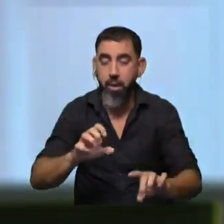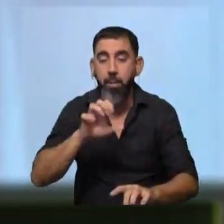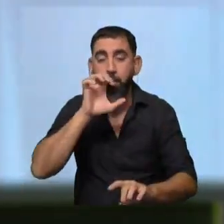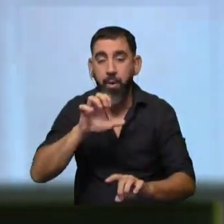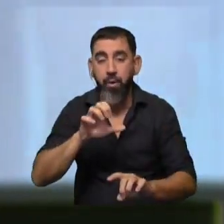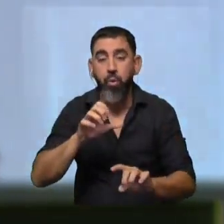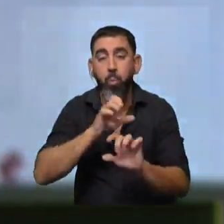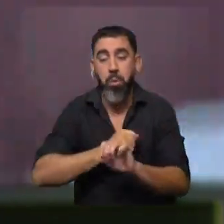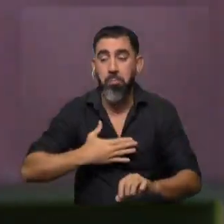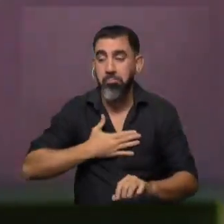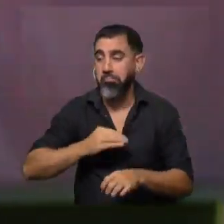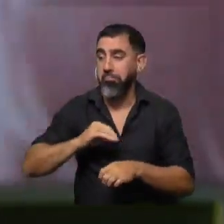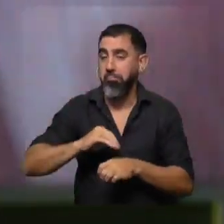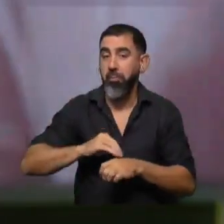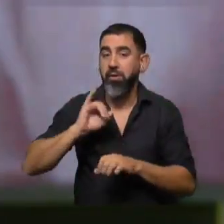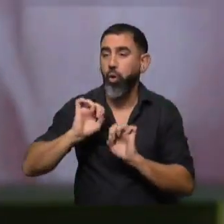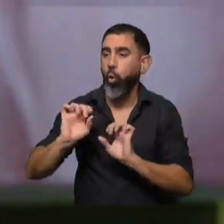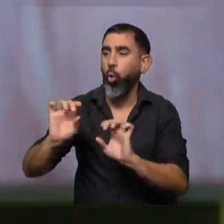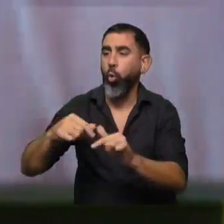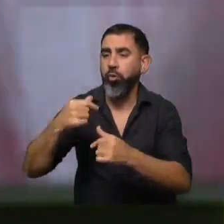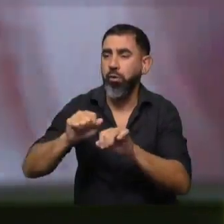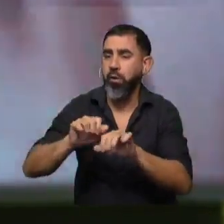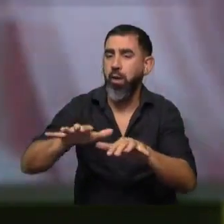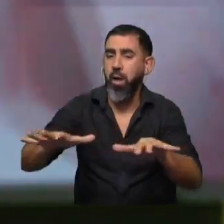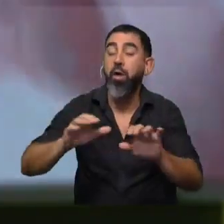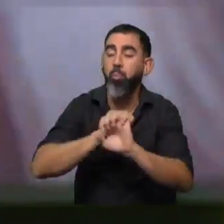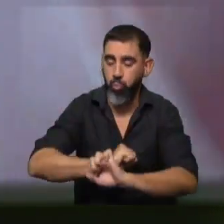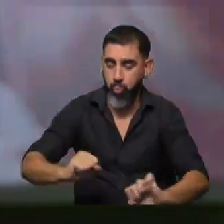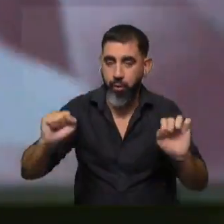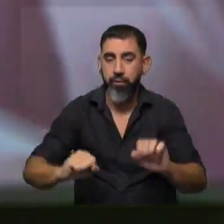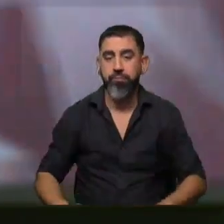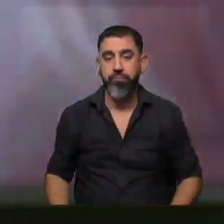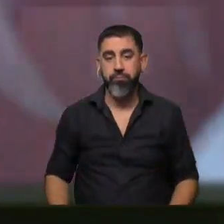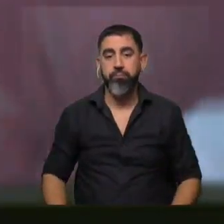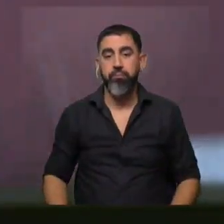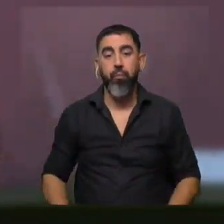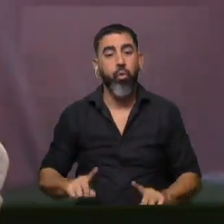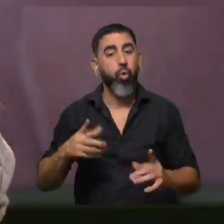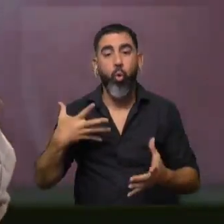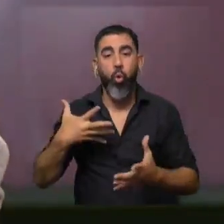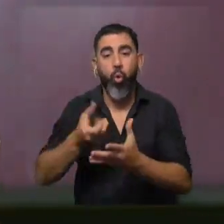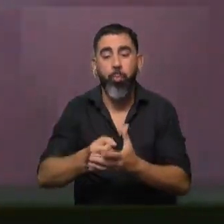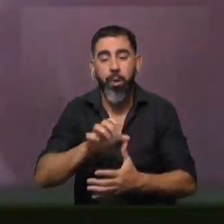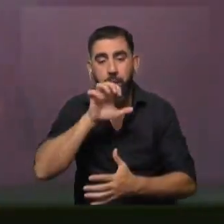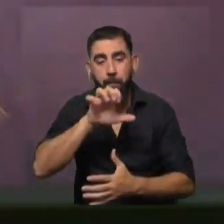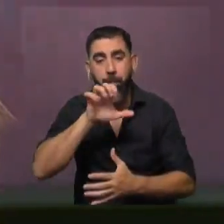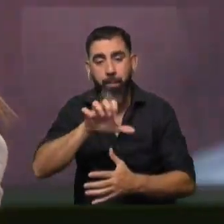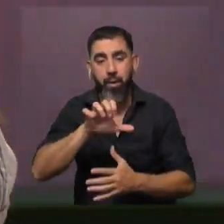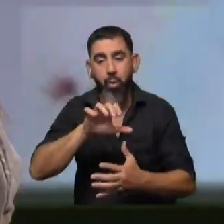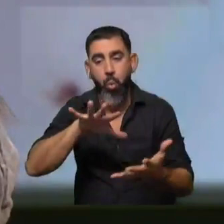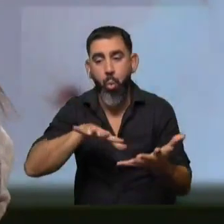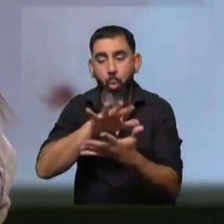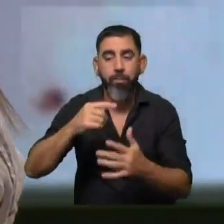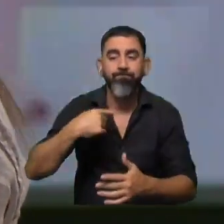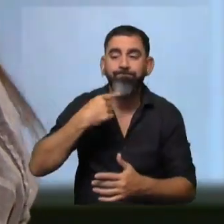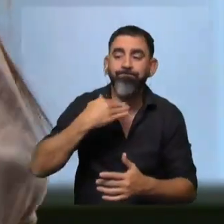ser asintomático y sí seguir difundiendo la enfermedad. Perfecto. No comprar mascotas en lados que uno no sabe